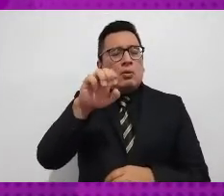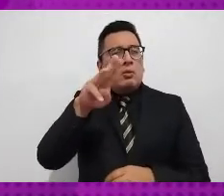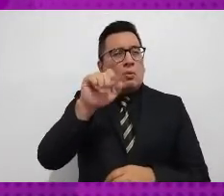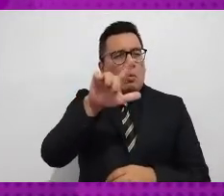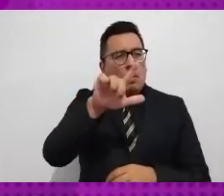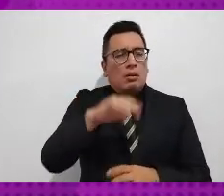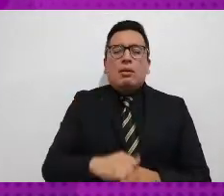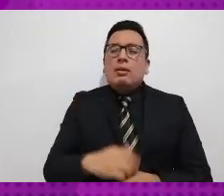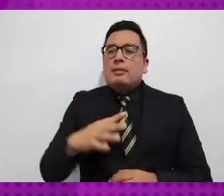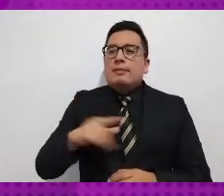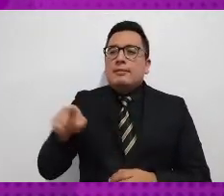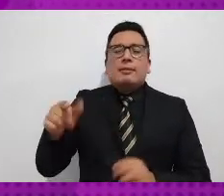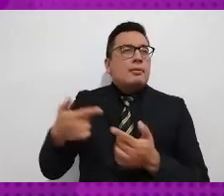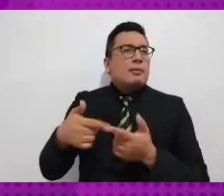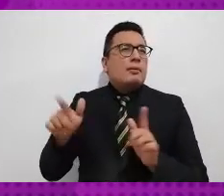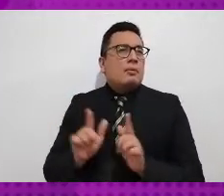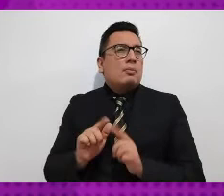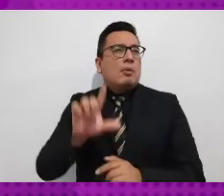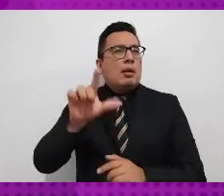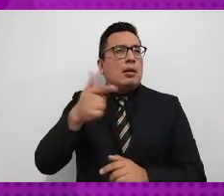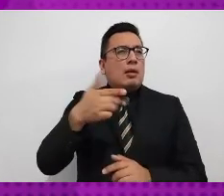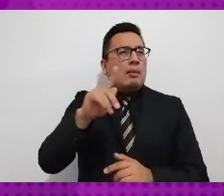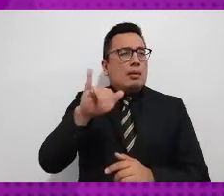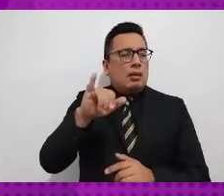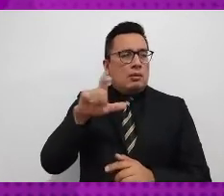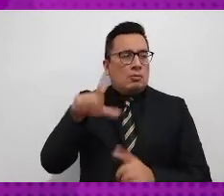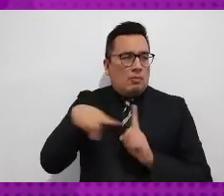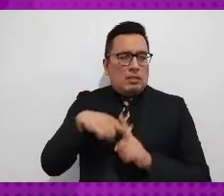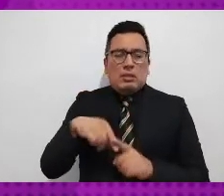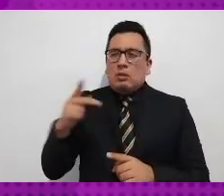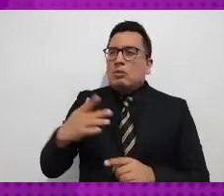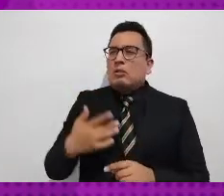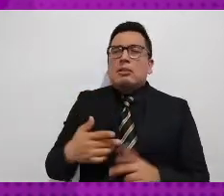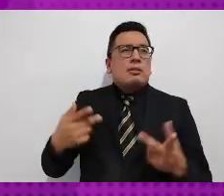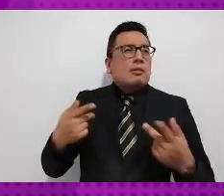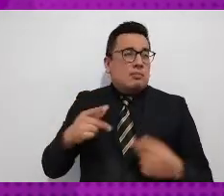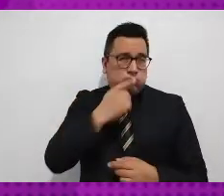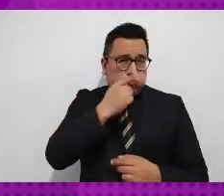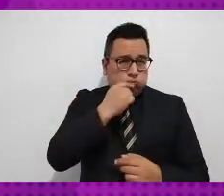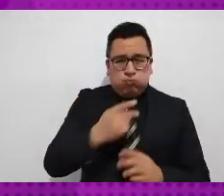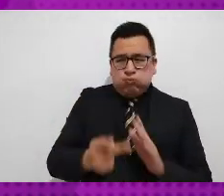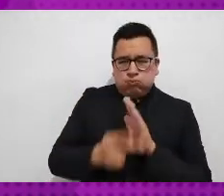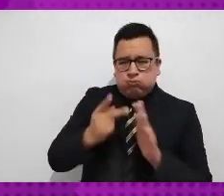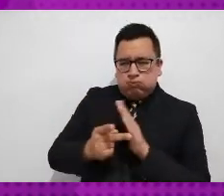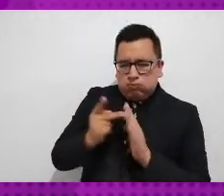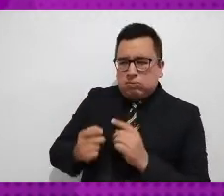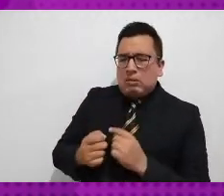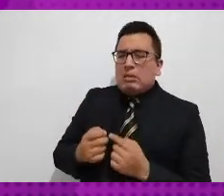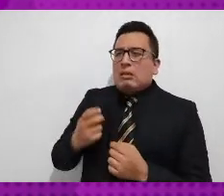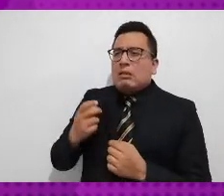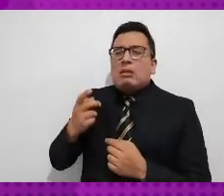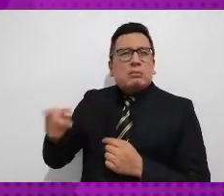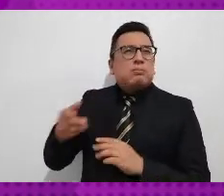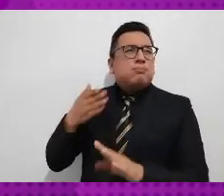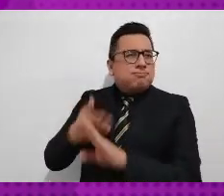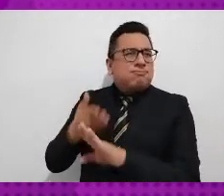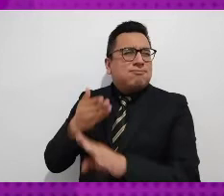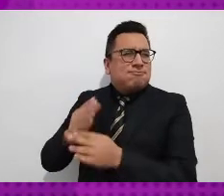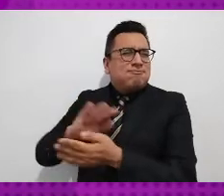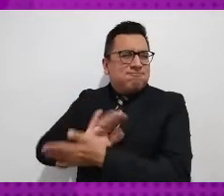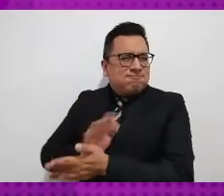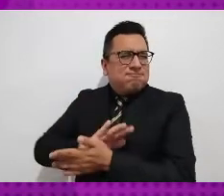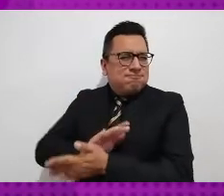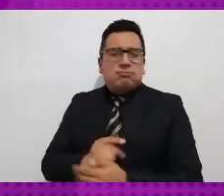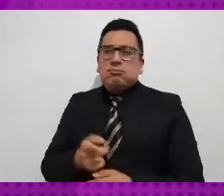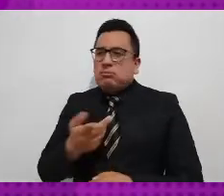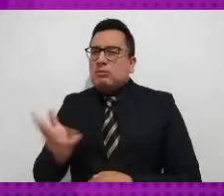de grupos de la diversidad sexual que eran constantemente acosados por la policía. Entonces, a partir de esta rebelión, a partir de que